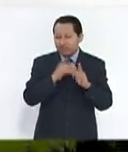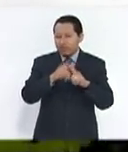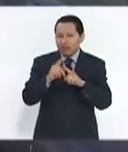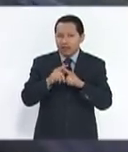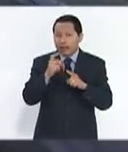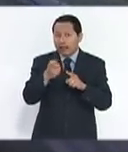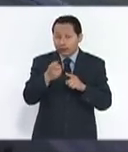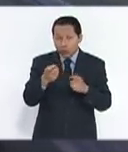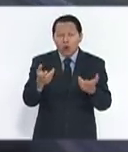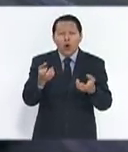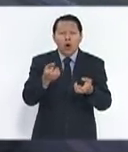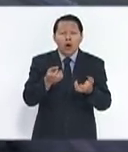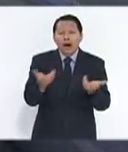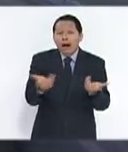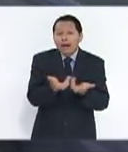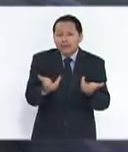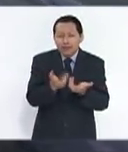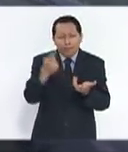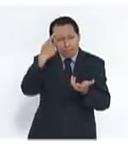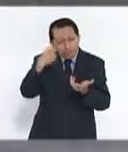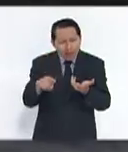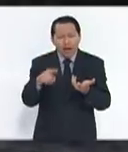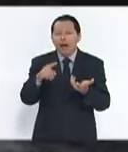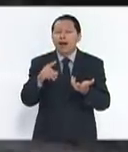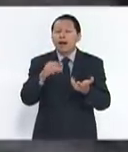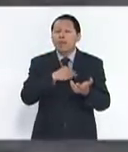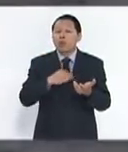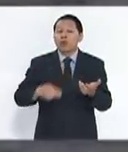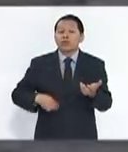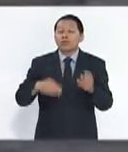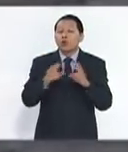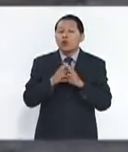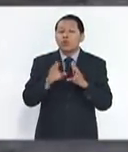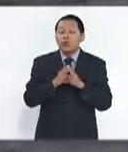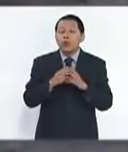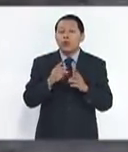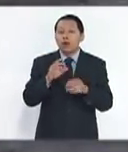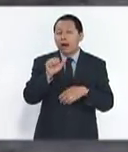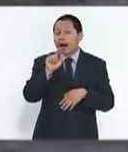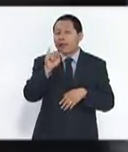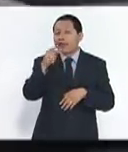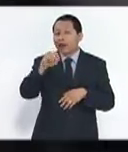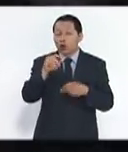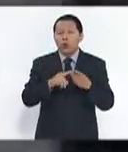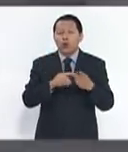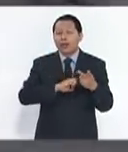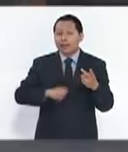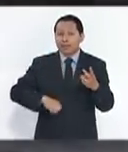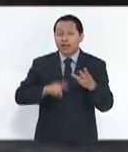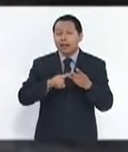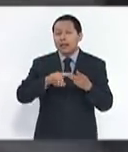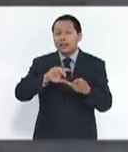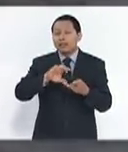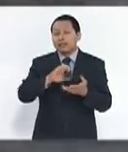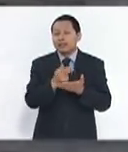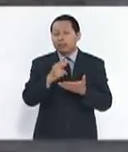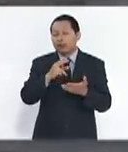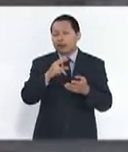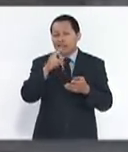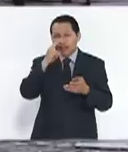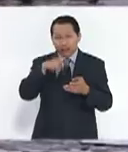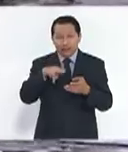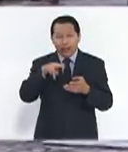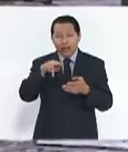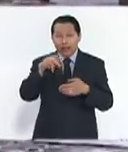obras van a mitigar las inundaciones en los municipios de Atenco, Ecatepec, Chimalhuacán, Neza